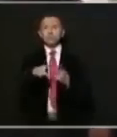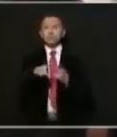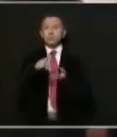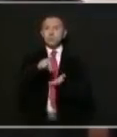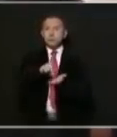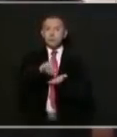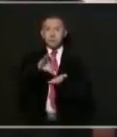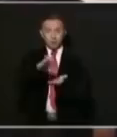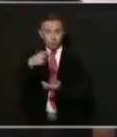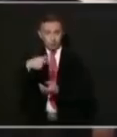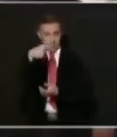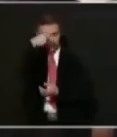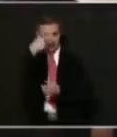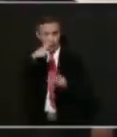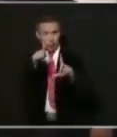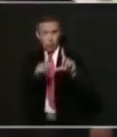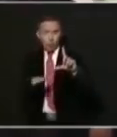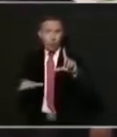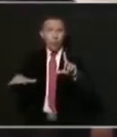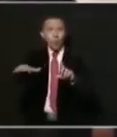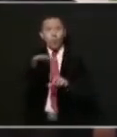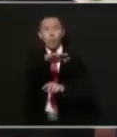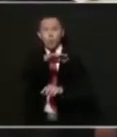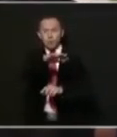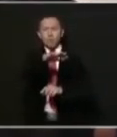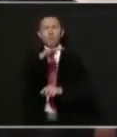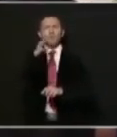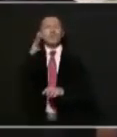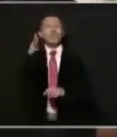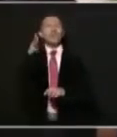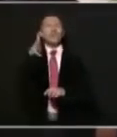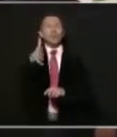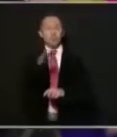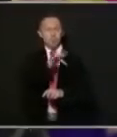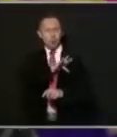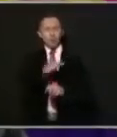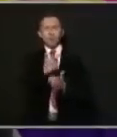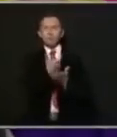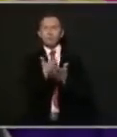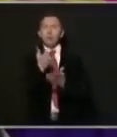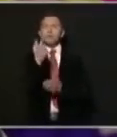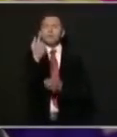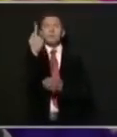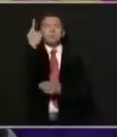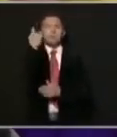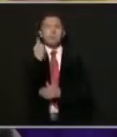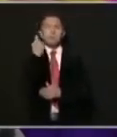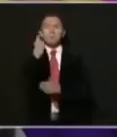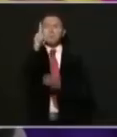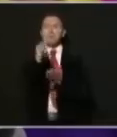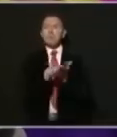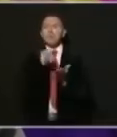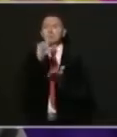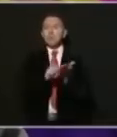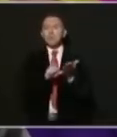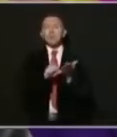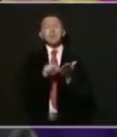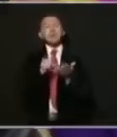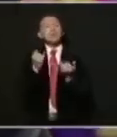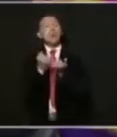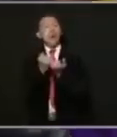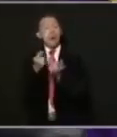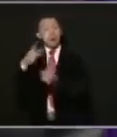discapacitados de México van a tener una pensión mensual igual que la de los adultos